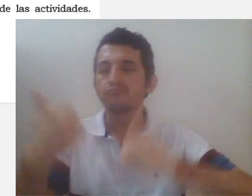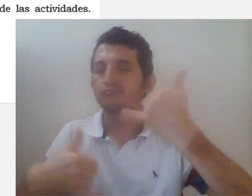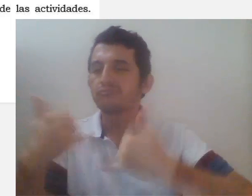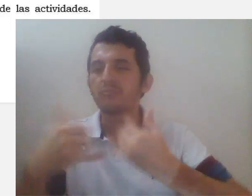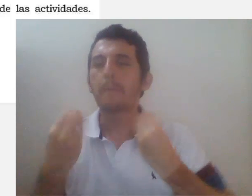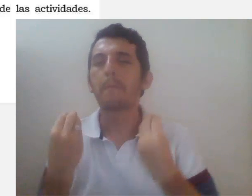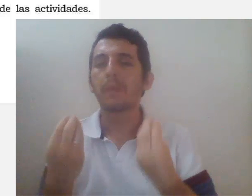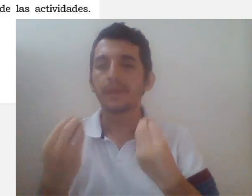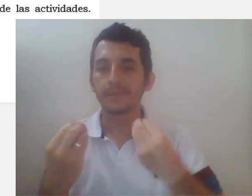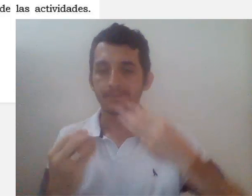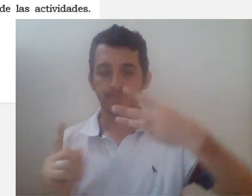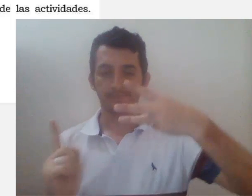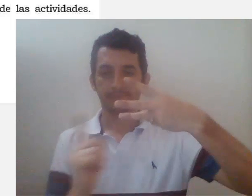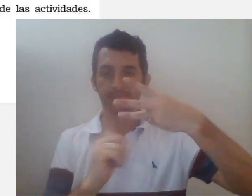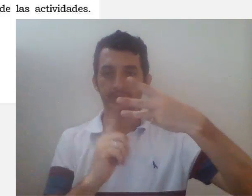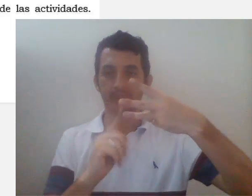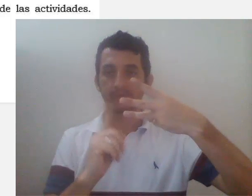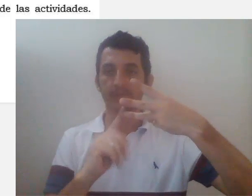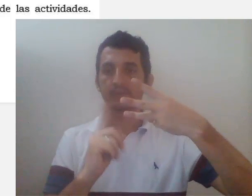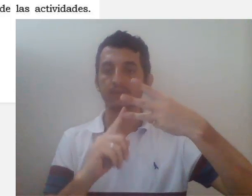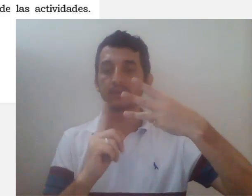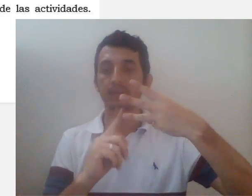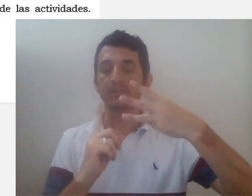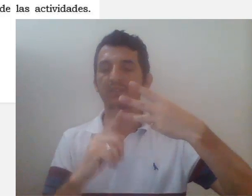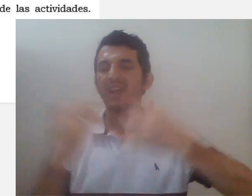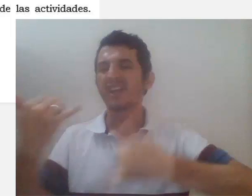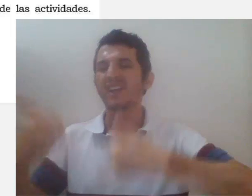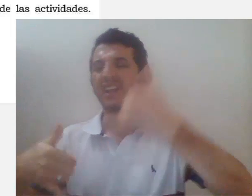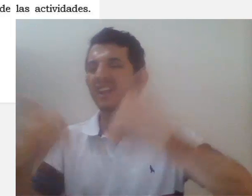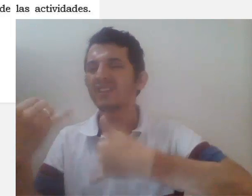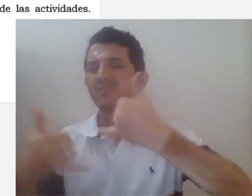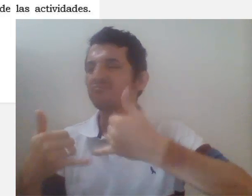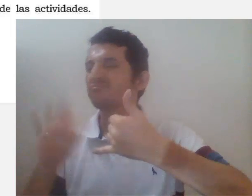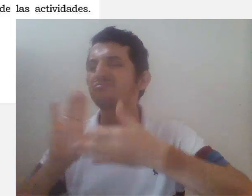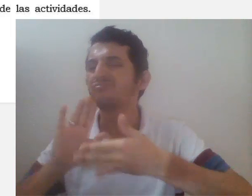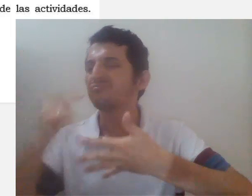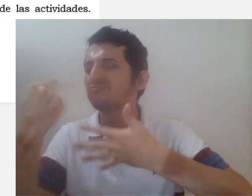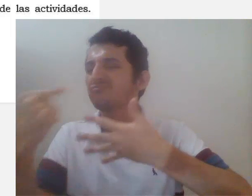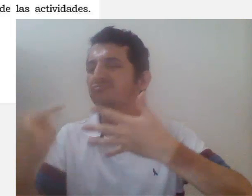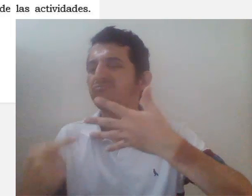Tercero, ¿cuáles son las características de la recreación?